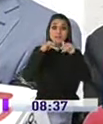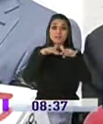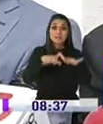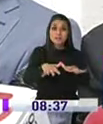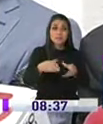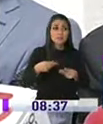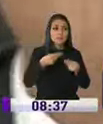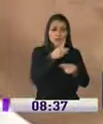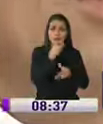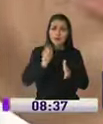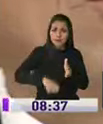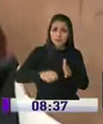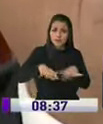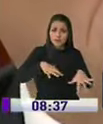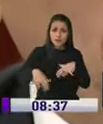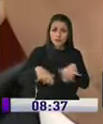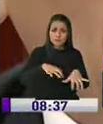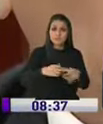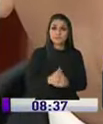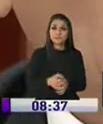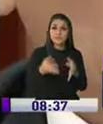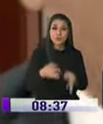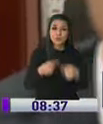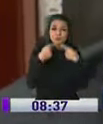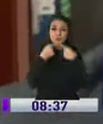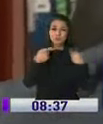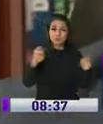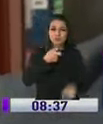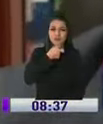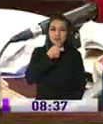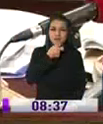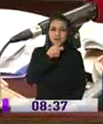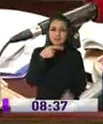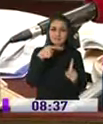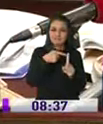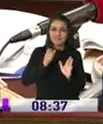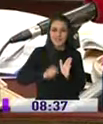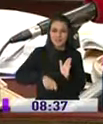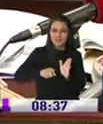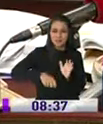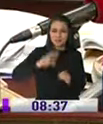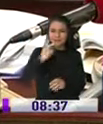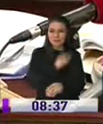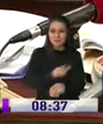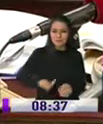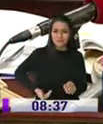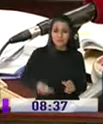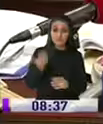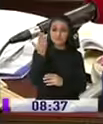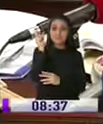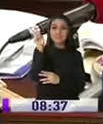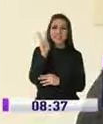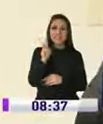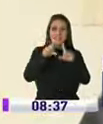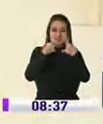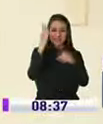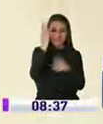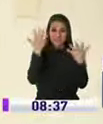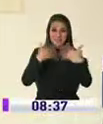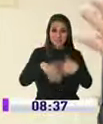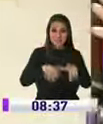oficios. Durante una conferencia de prensa convocada por Eduardo Franco Loor el viernes pasado por el caso Odebrecht,